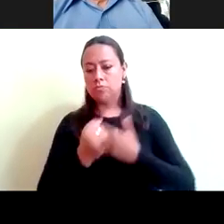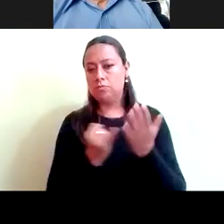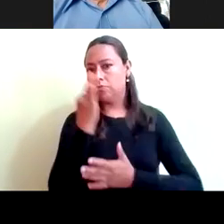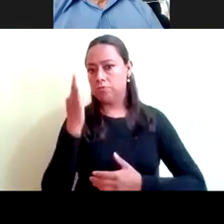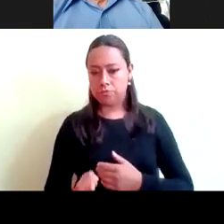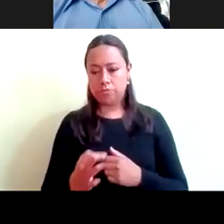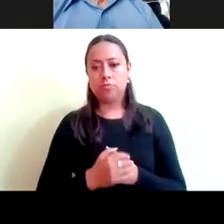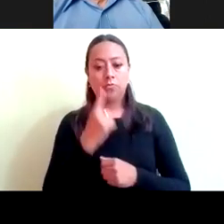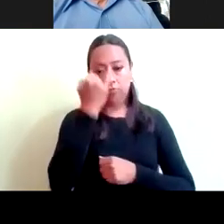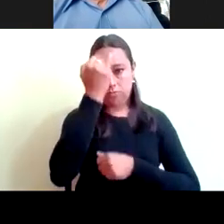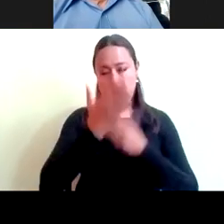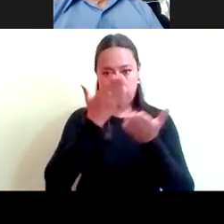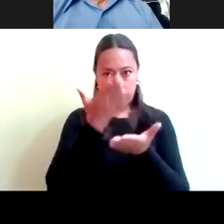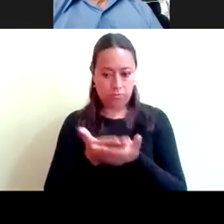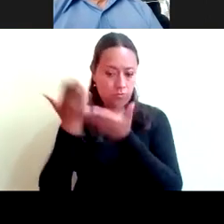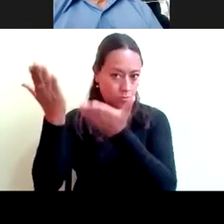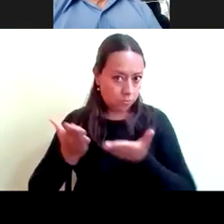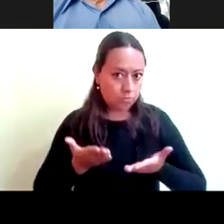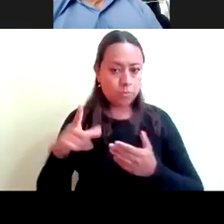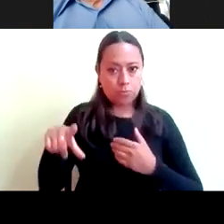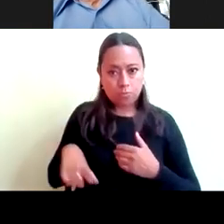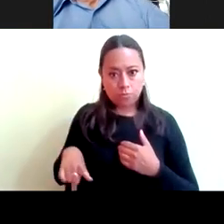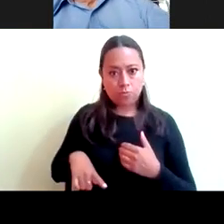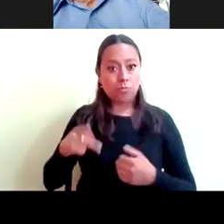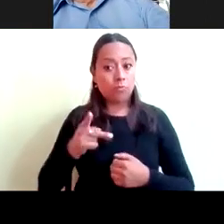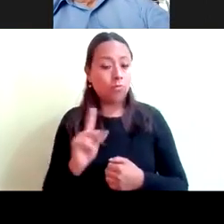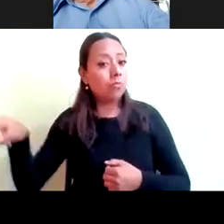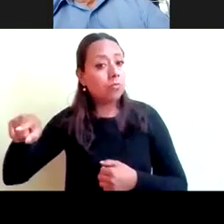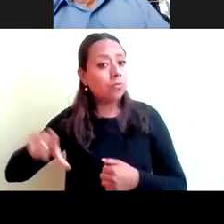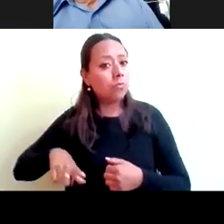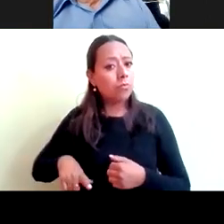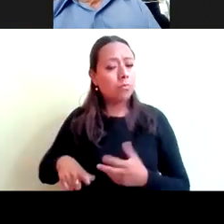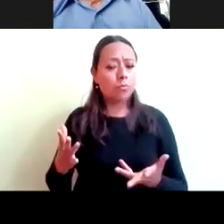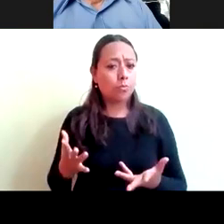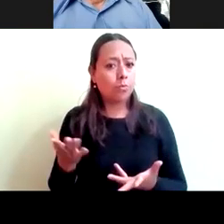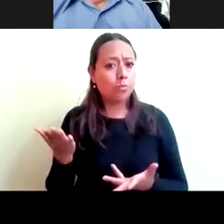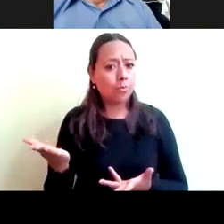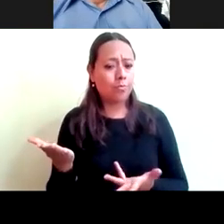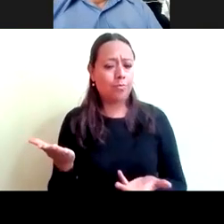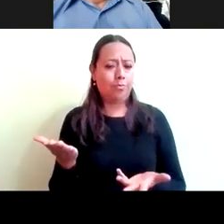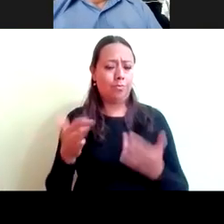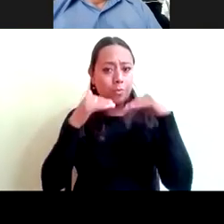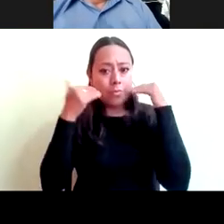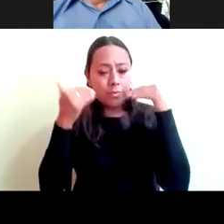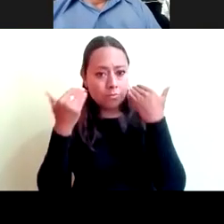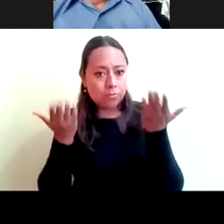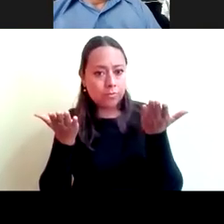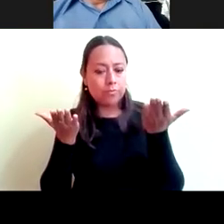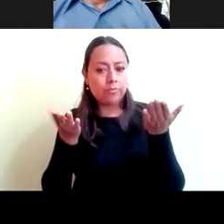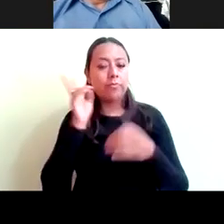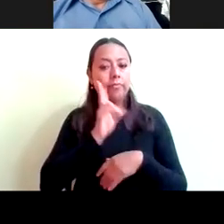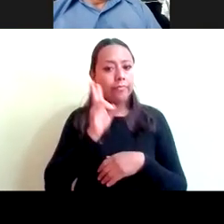el gobierno y que el gobierno no tiene la decencia de cabildearla,